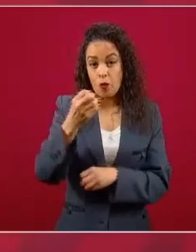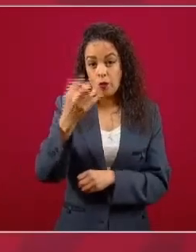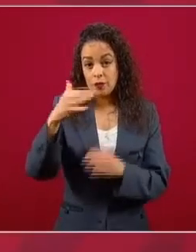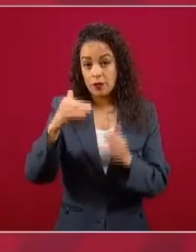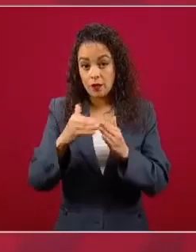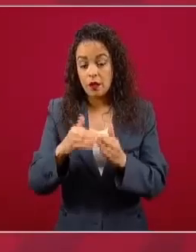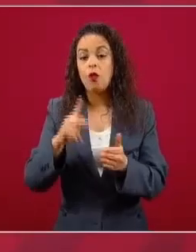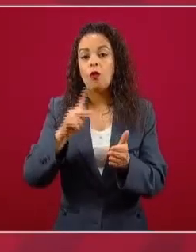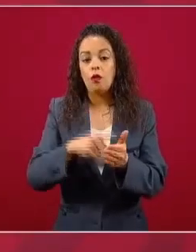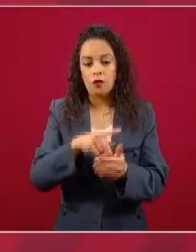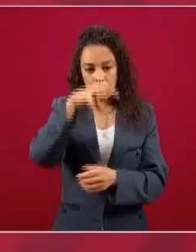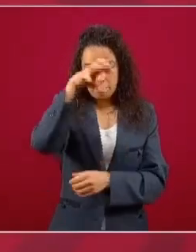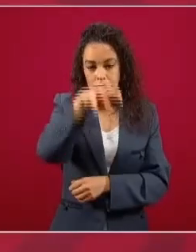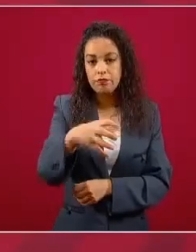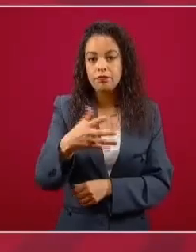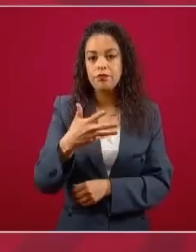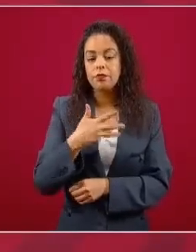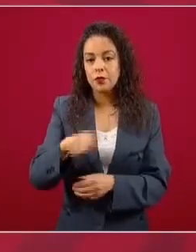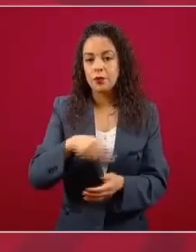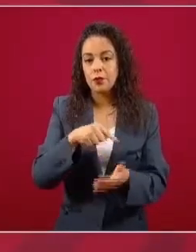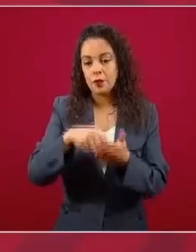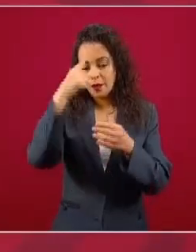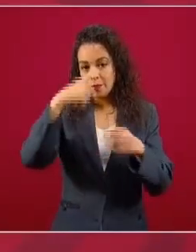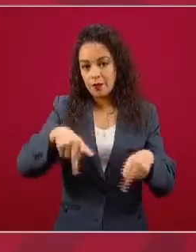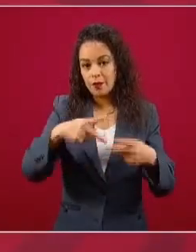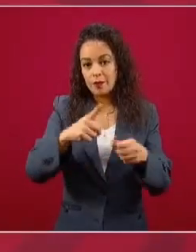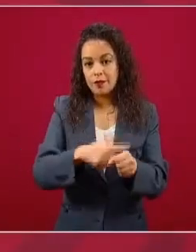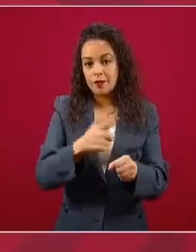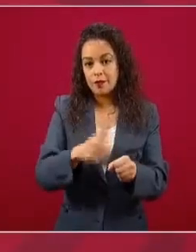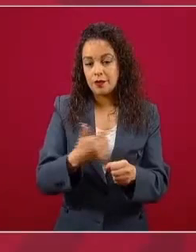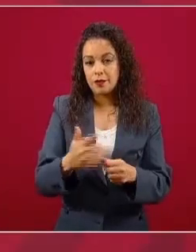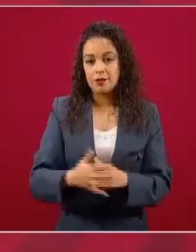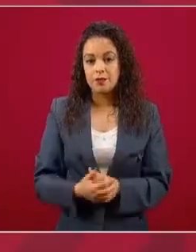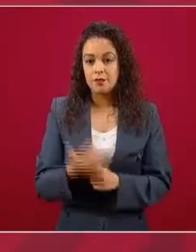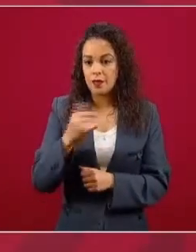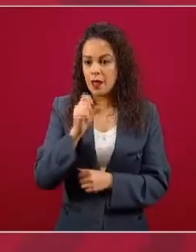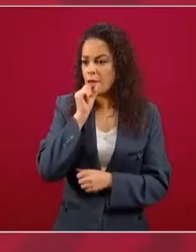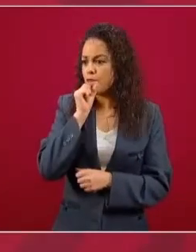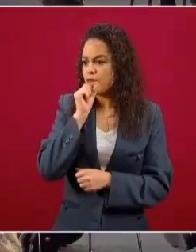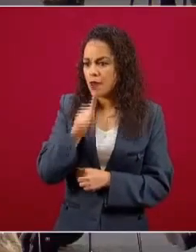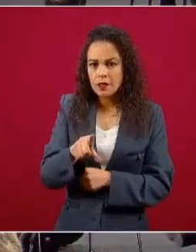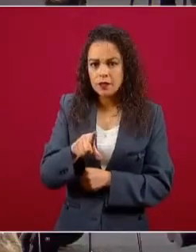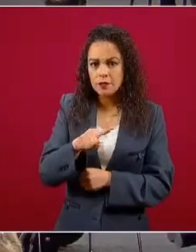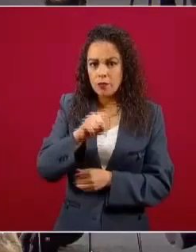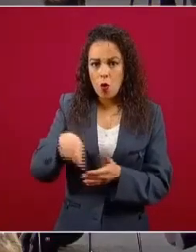se sientan en las mesas, igual que en las cervecerías,